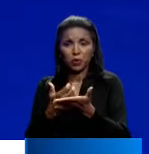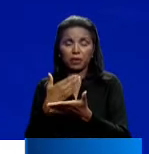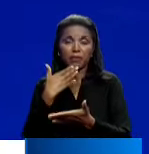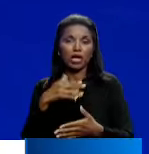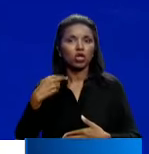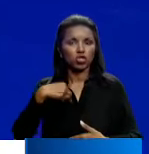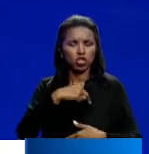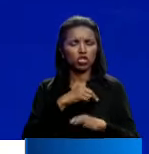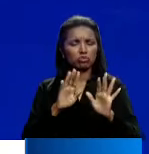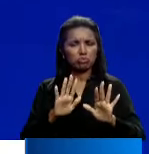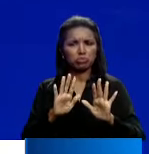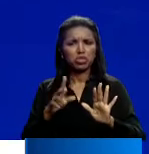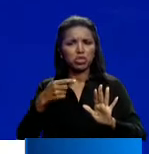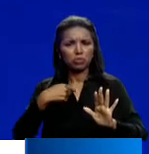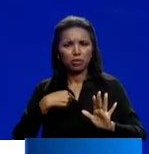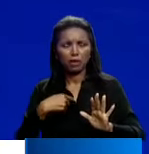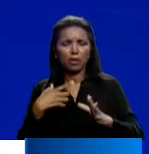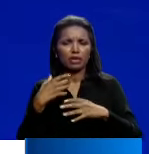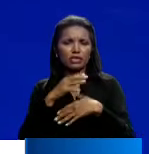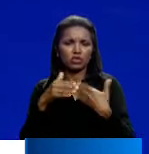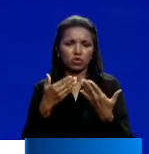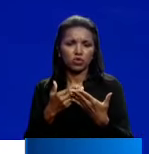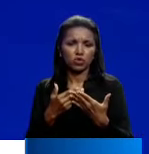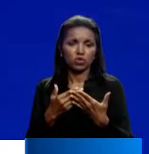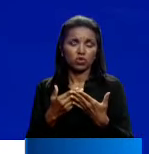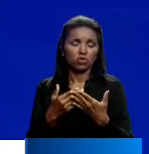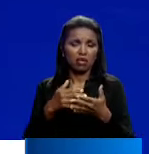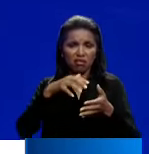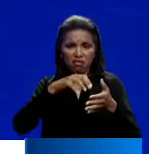Nosotros lo vamos a cumplir y con nosotros la minera se va.